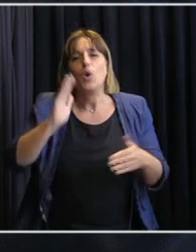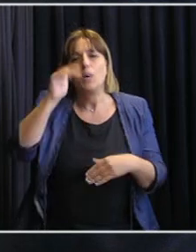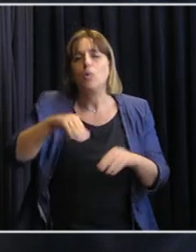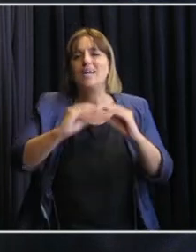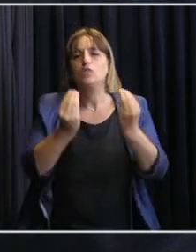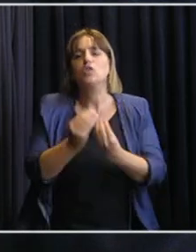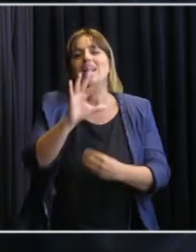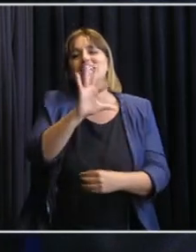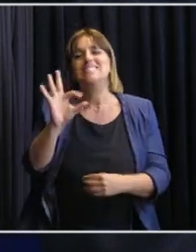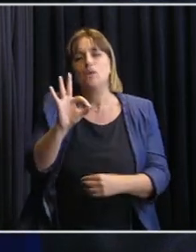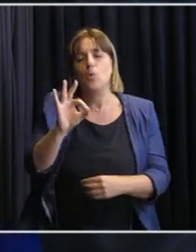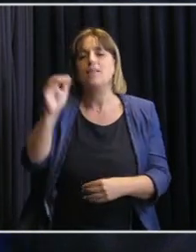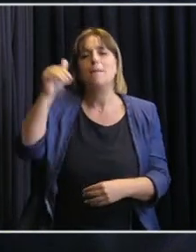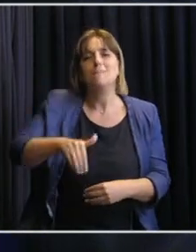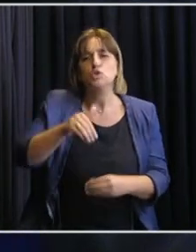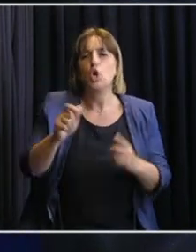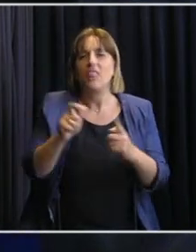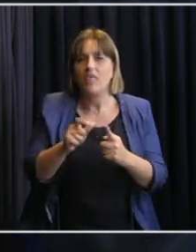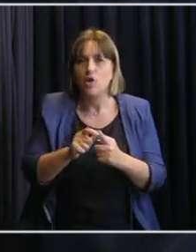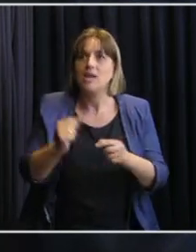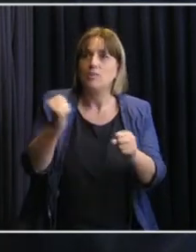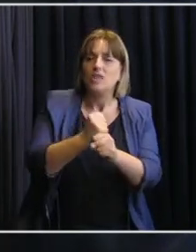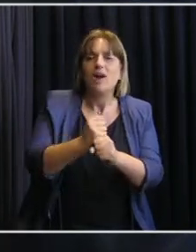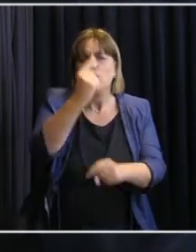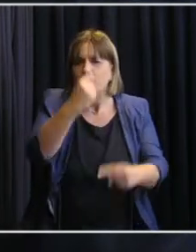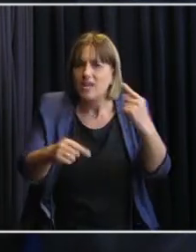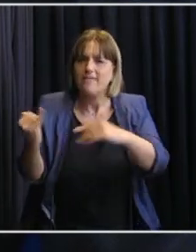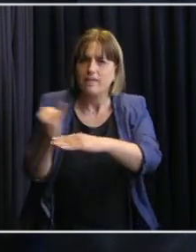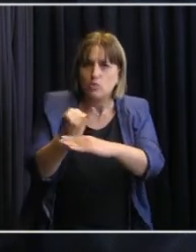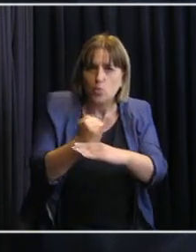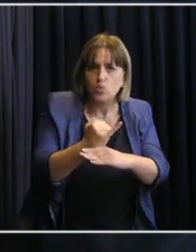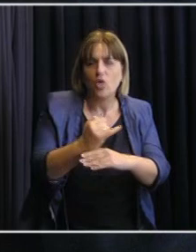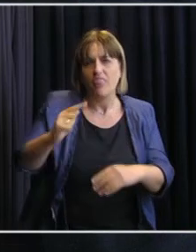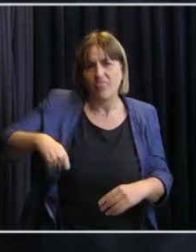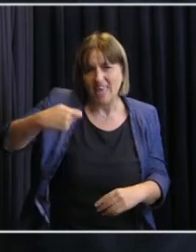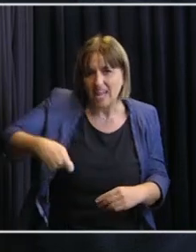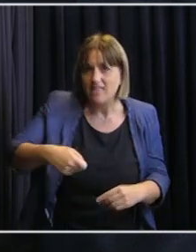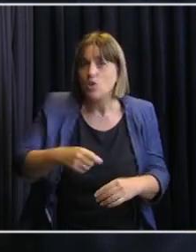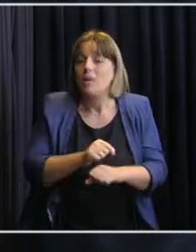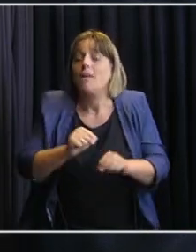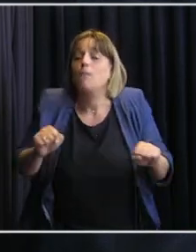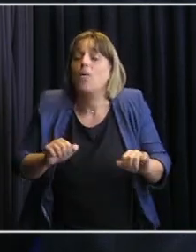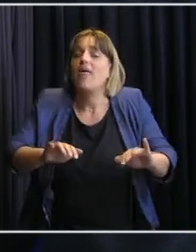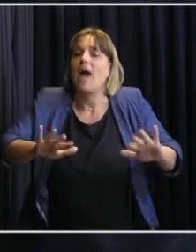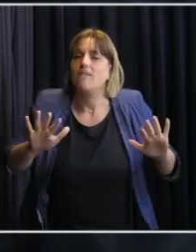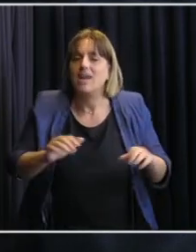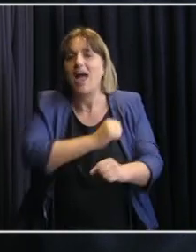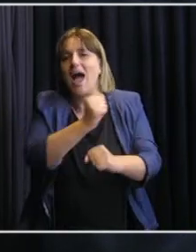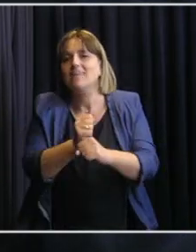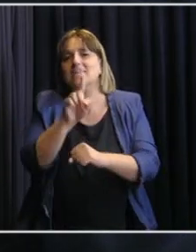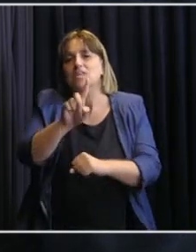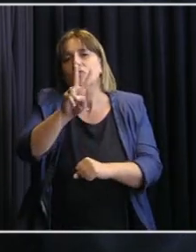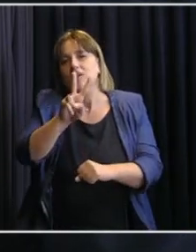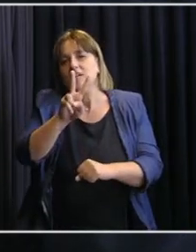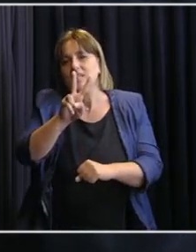Estamos trabajando con organismos multilaterales de crédito para aumentar en las 45 millones de dólares